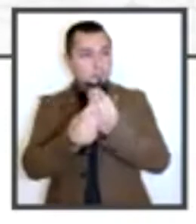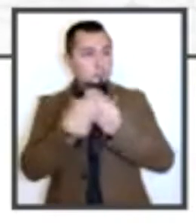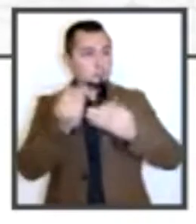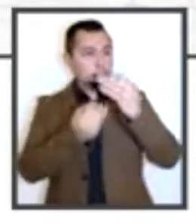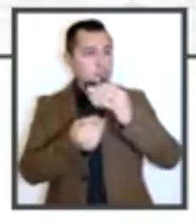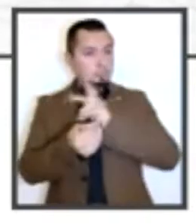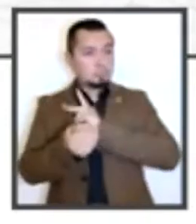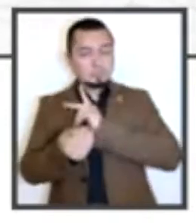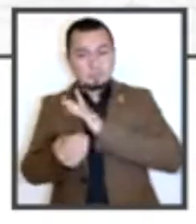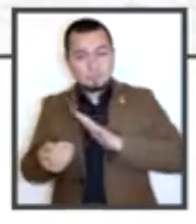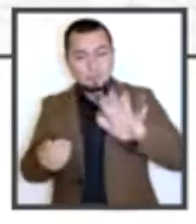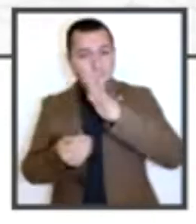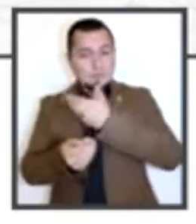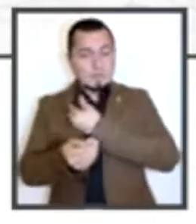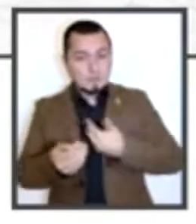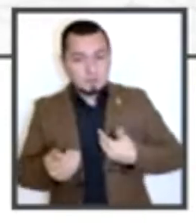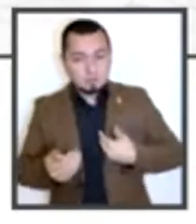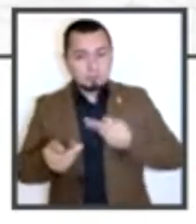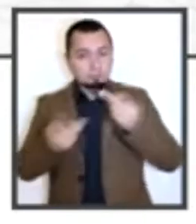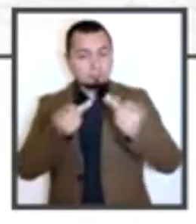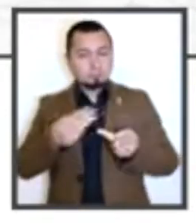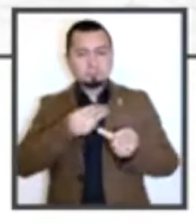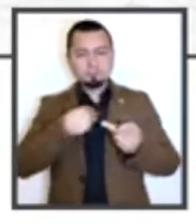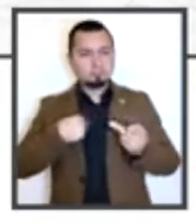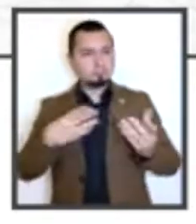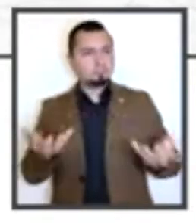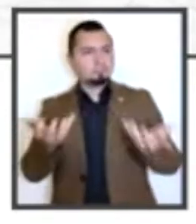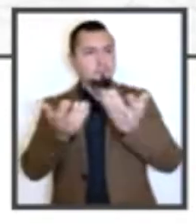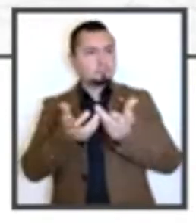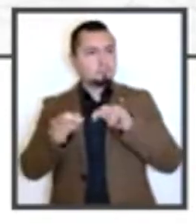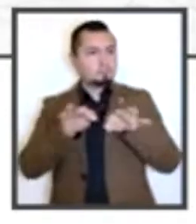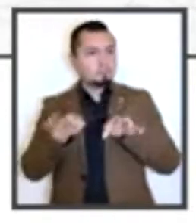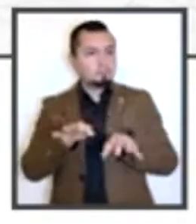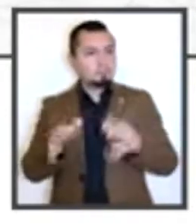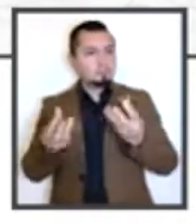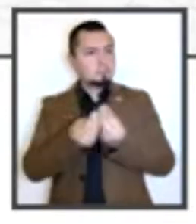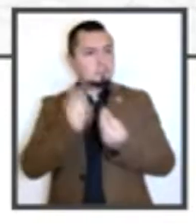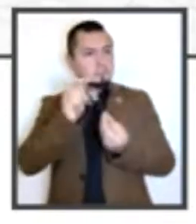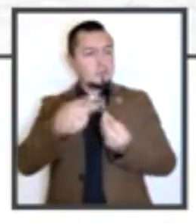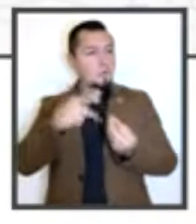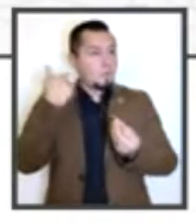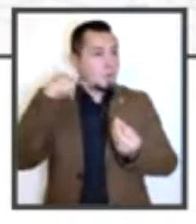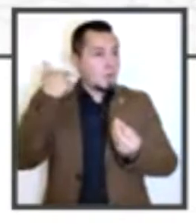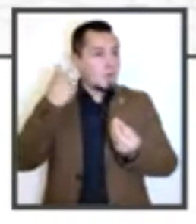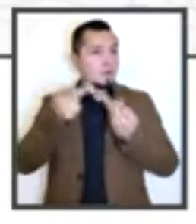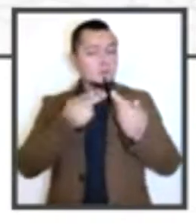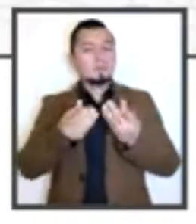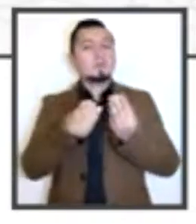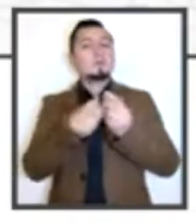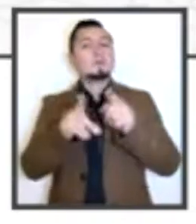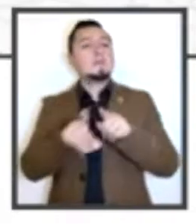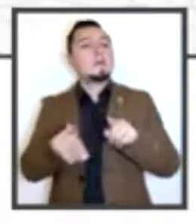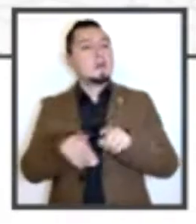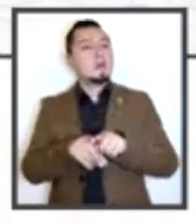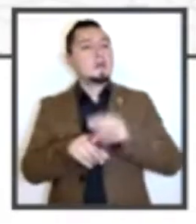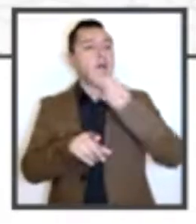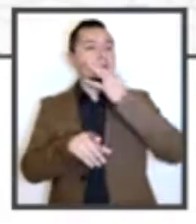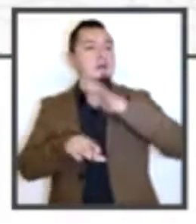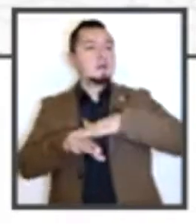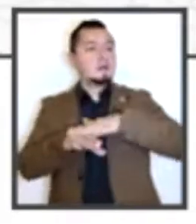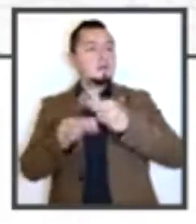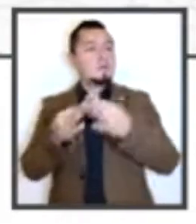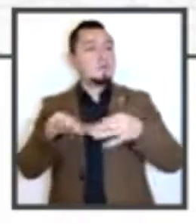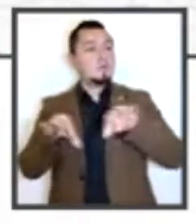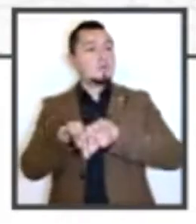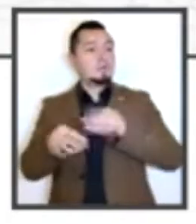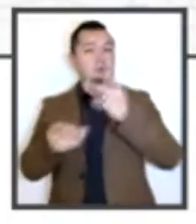de mis compañeros presidentes municipales que integramos esta área metropolitana de Guadalajara, así como también hacer una mención muy